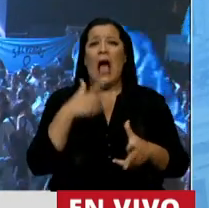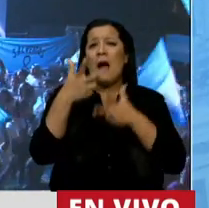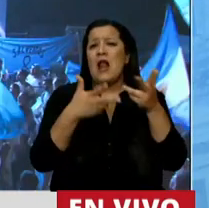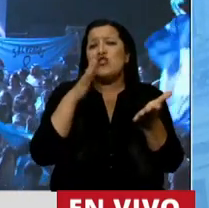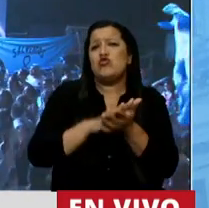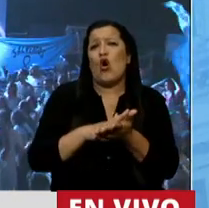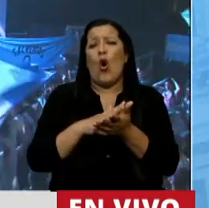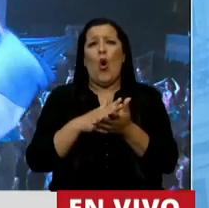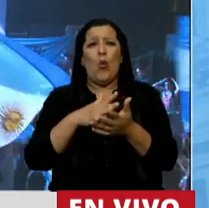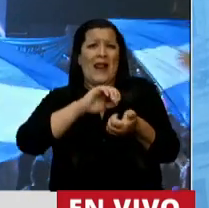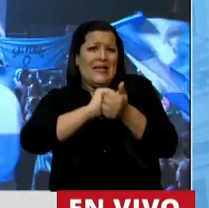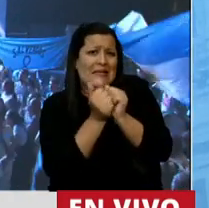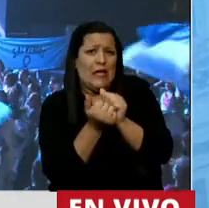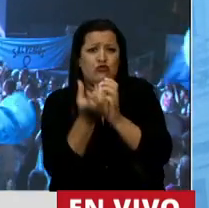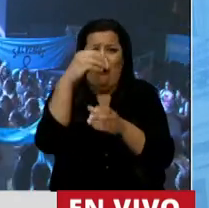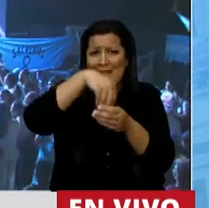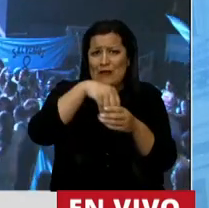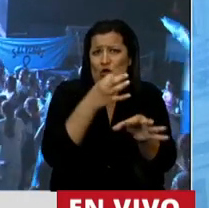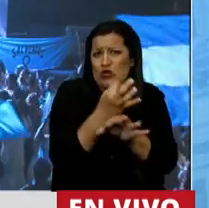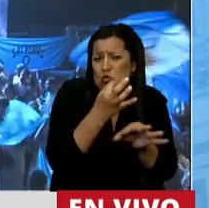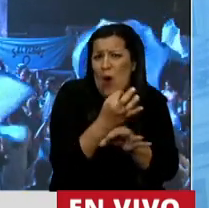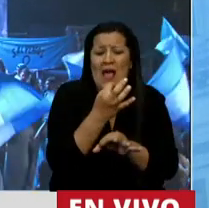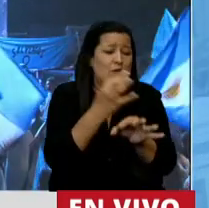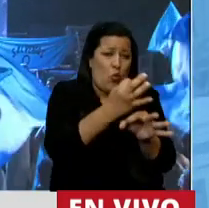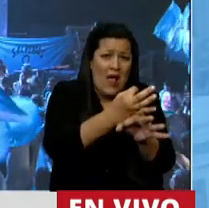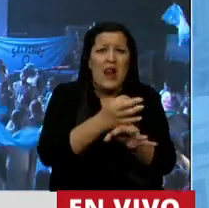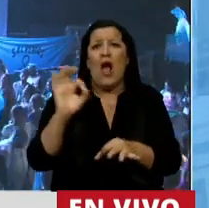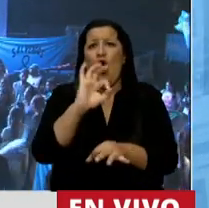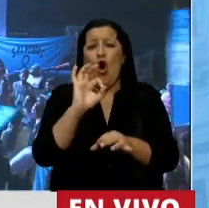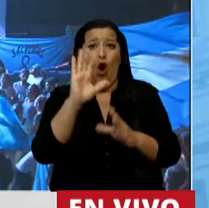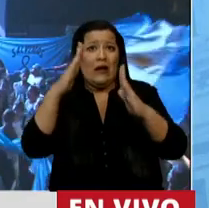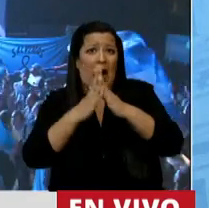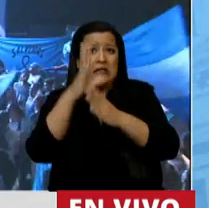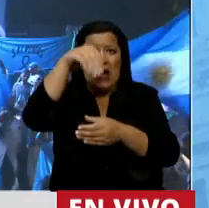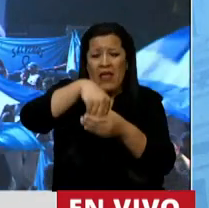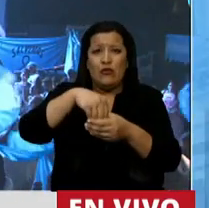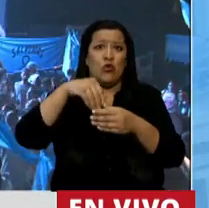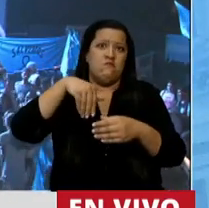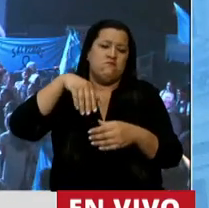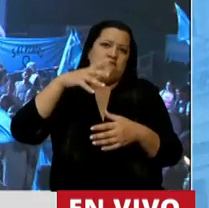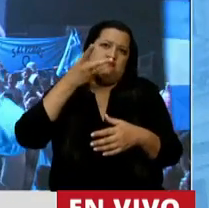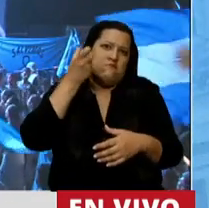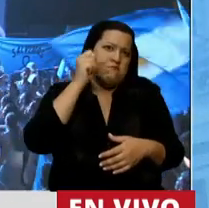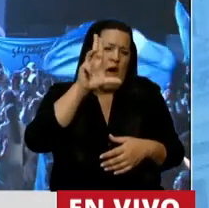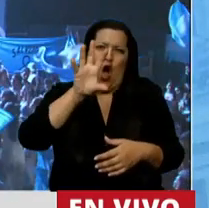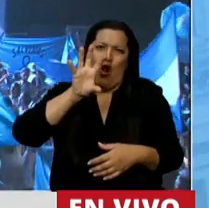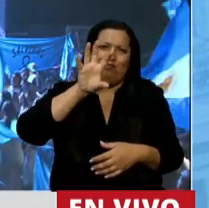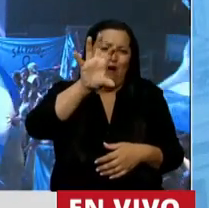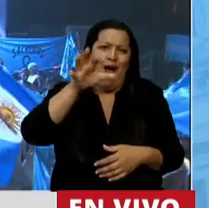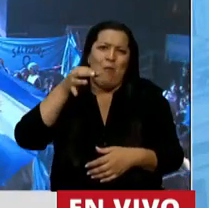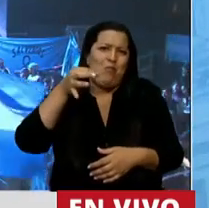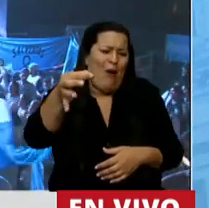sexo en la escuela, hablar de sexo en la casa, y más en el interior, y mucho menos hablar de